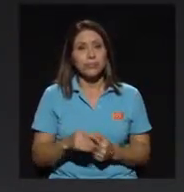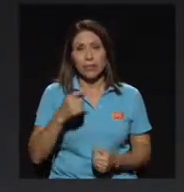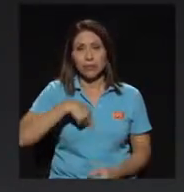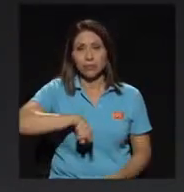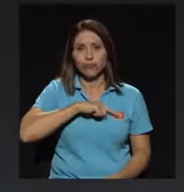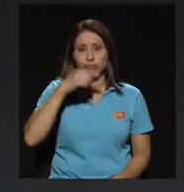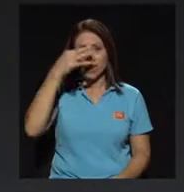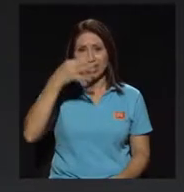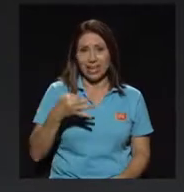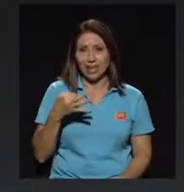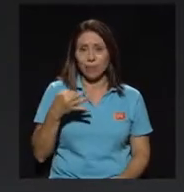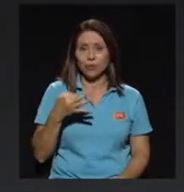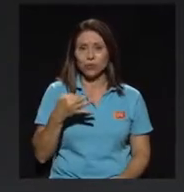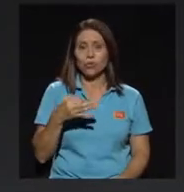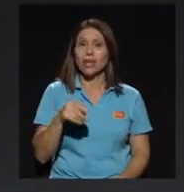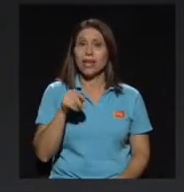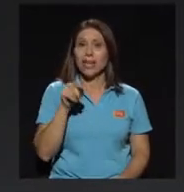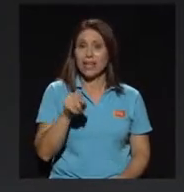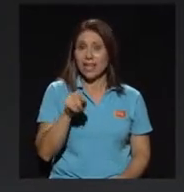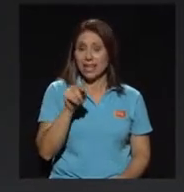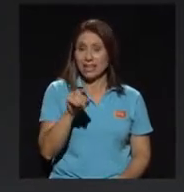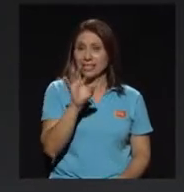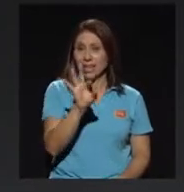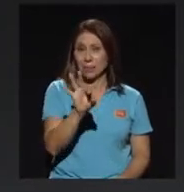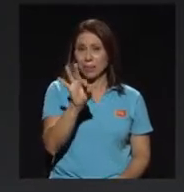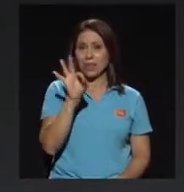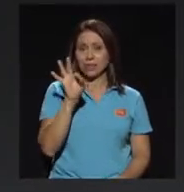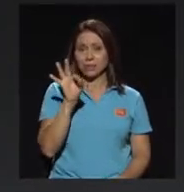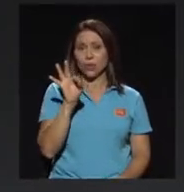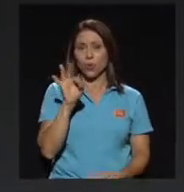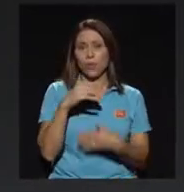Creemos que en esta invitación vamos a hacer algo